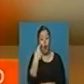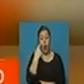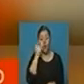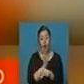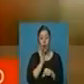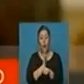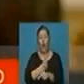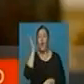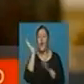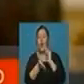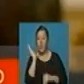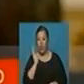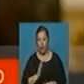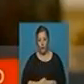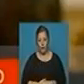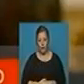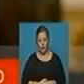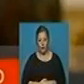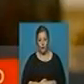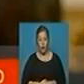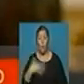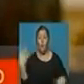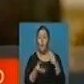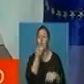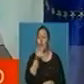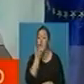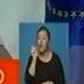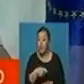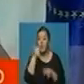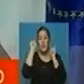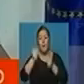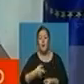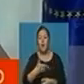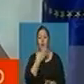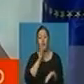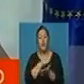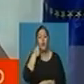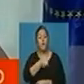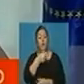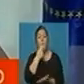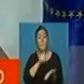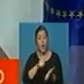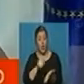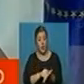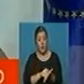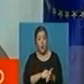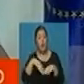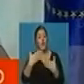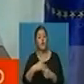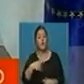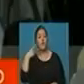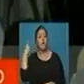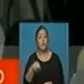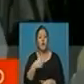el castigador. Entre sus polémicas declaraciones, también justificó el asesinato de periodistas, lo que le ganó el repudio